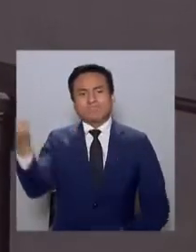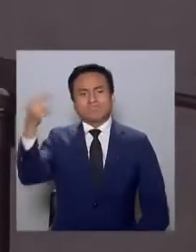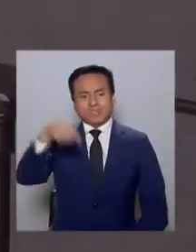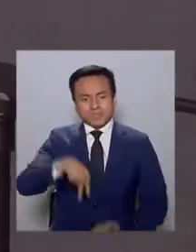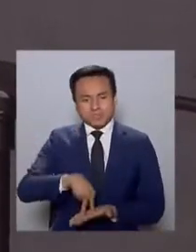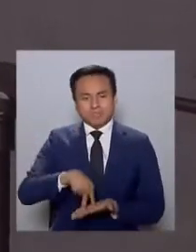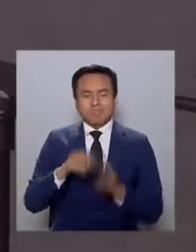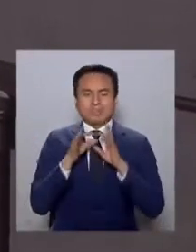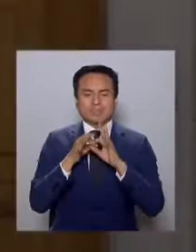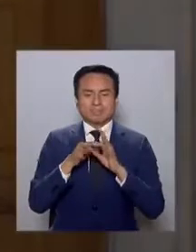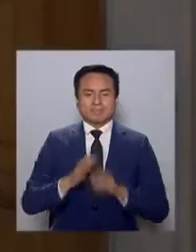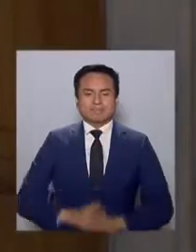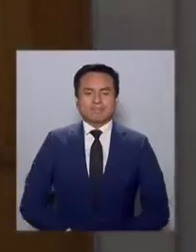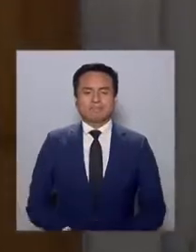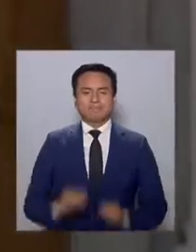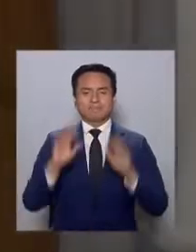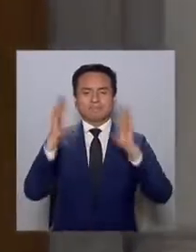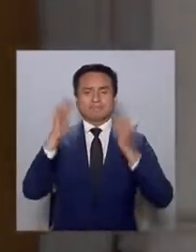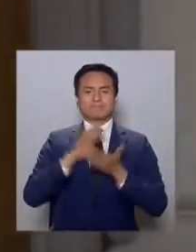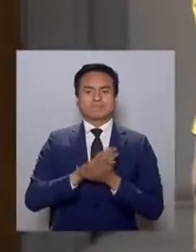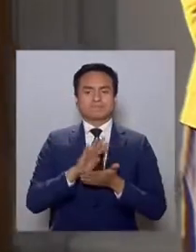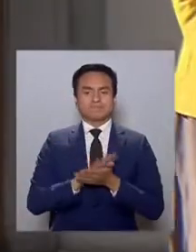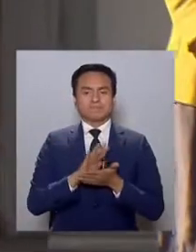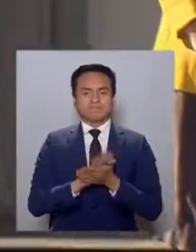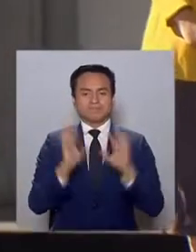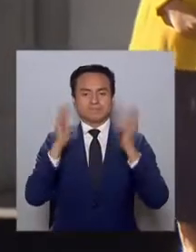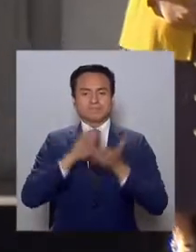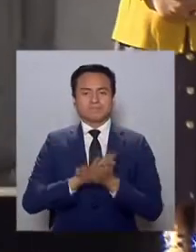acá. Muchas gracias.